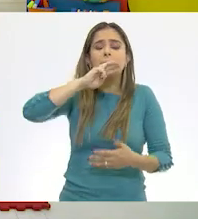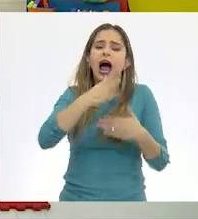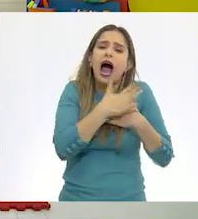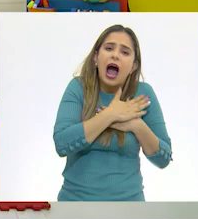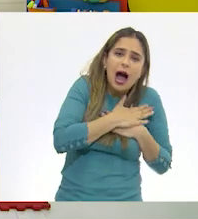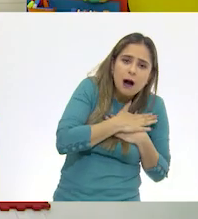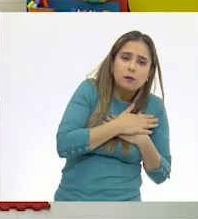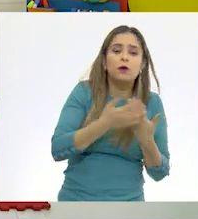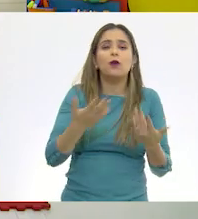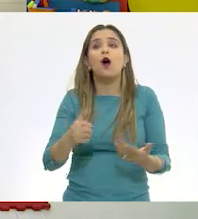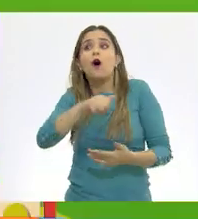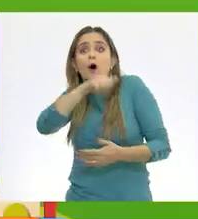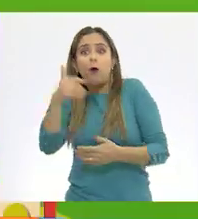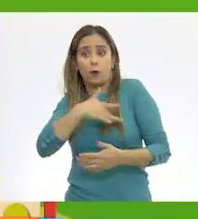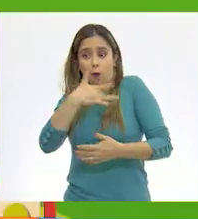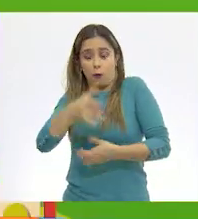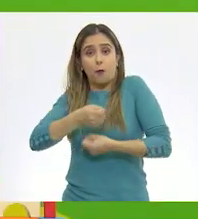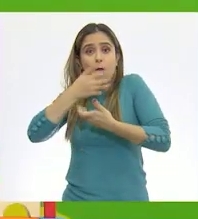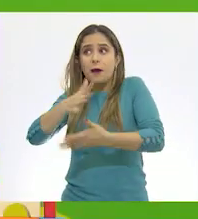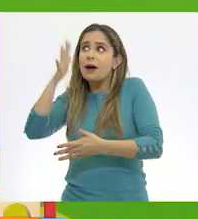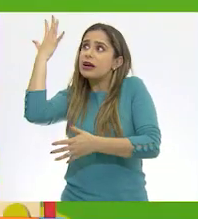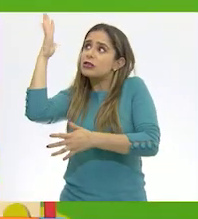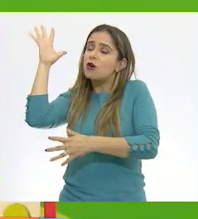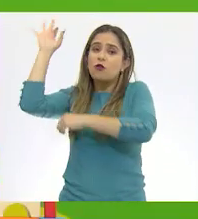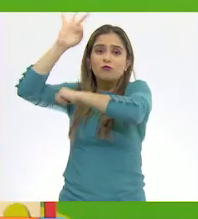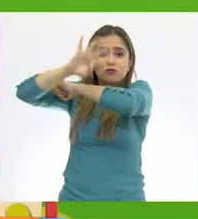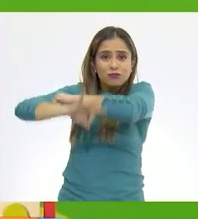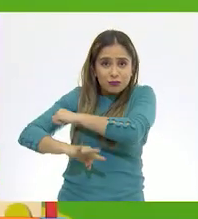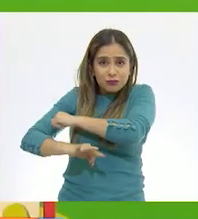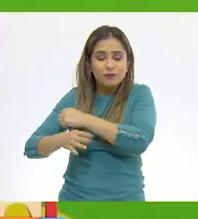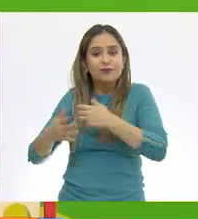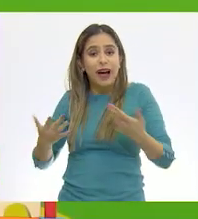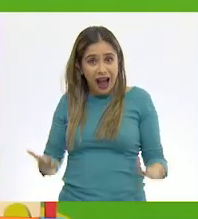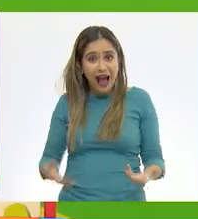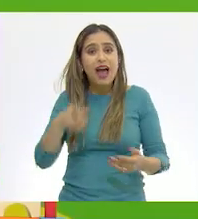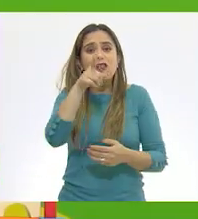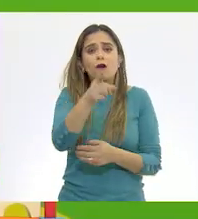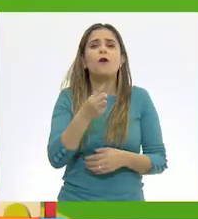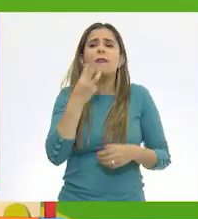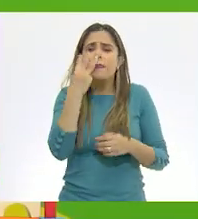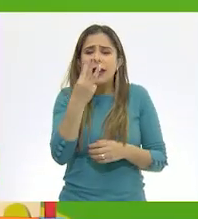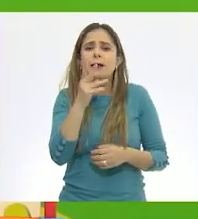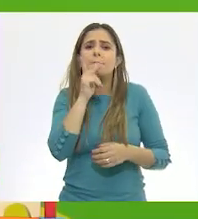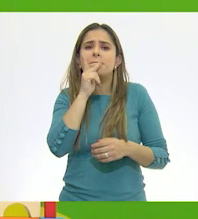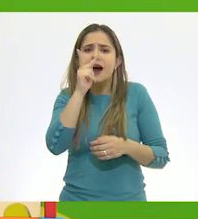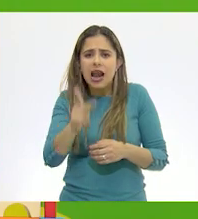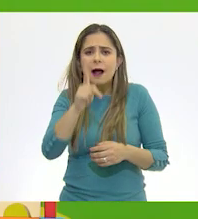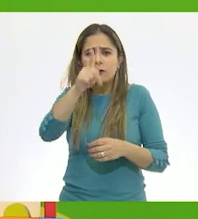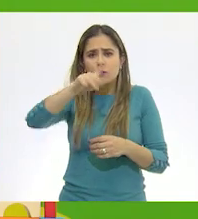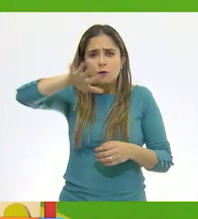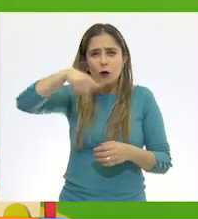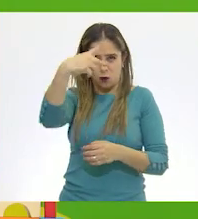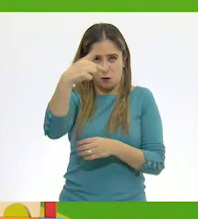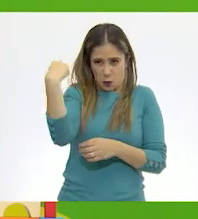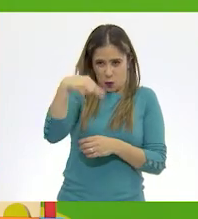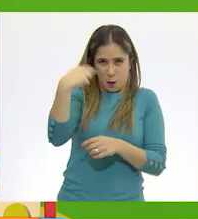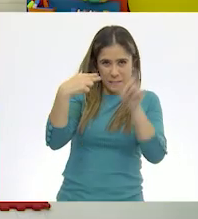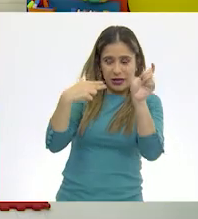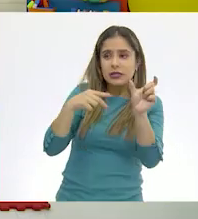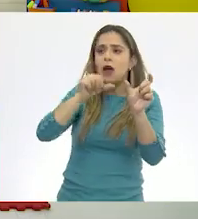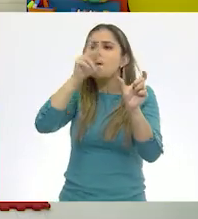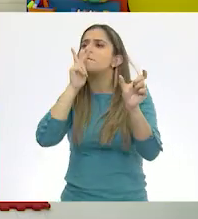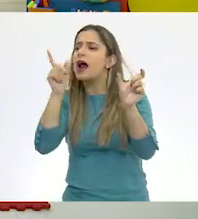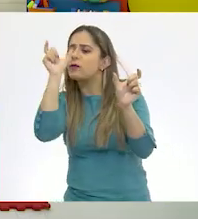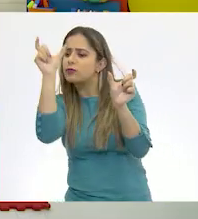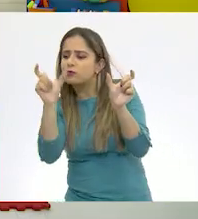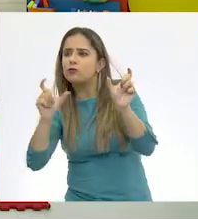que se va a bañar. Te reto a que busques tres palabras que rimen con tu nombre.